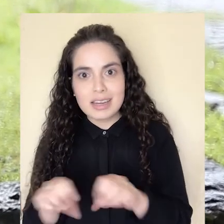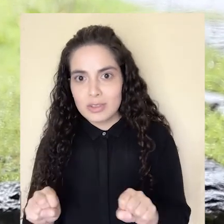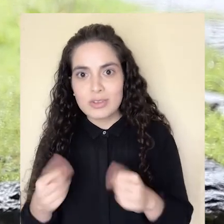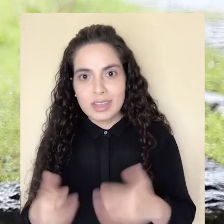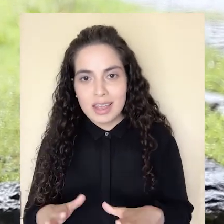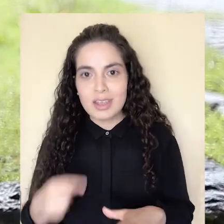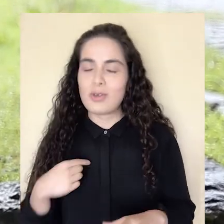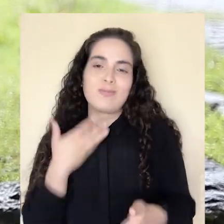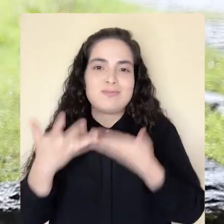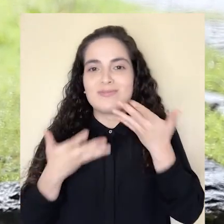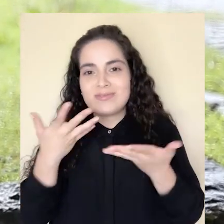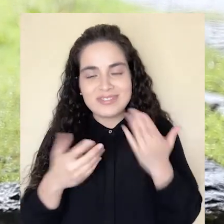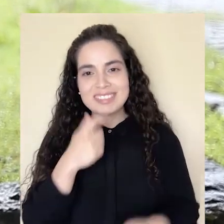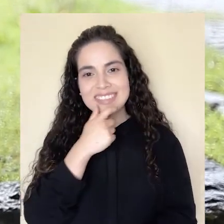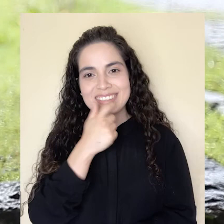pongo a cantar.